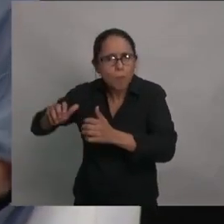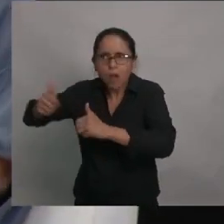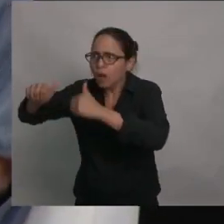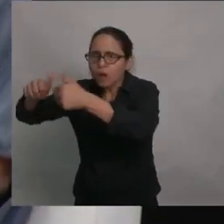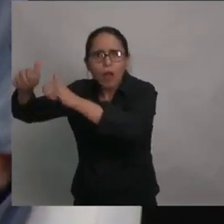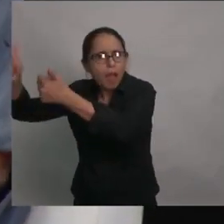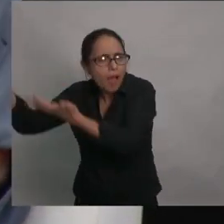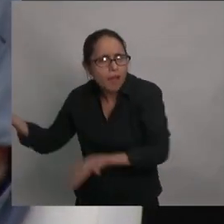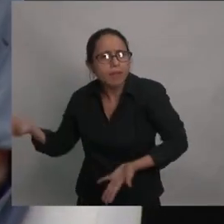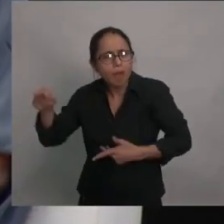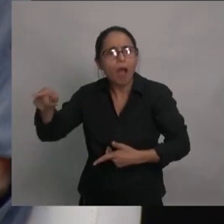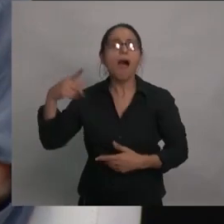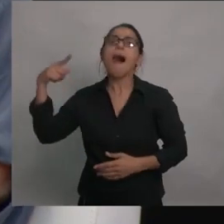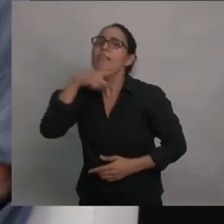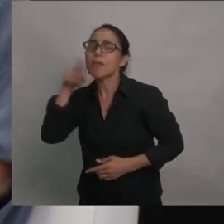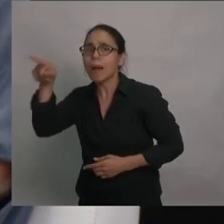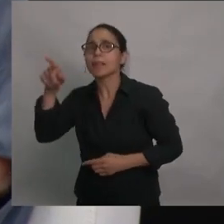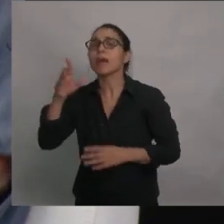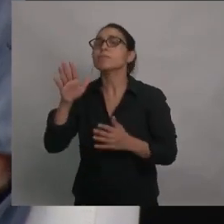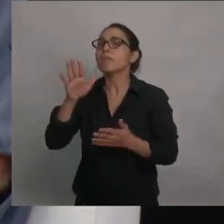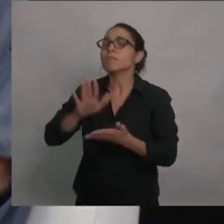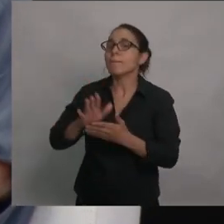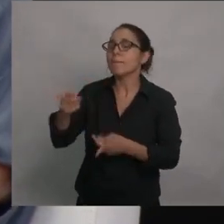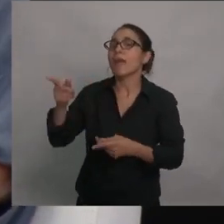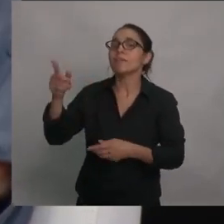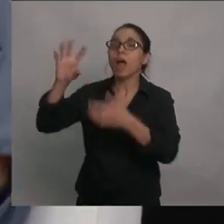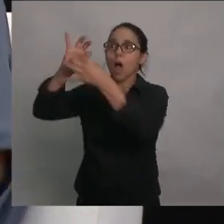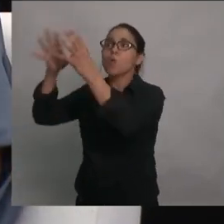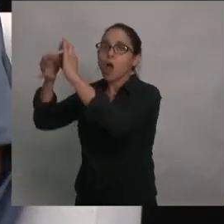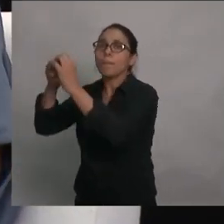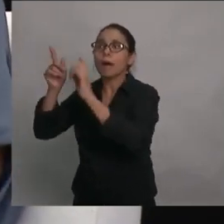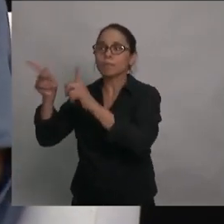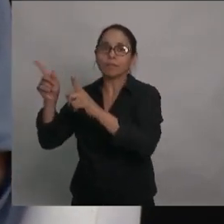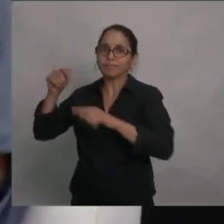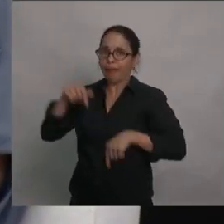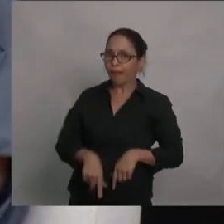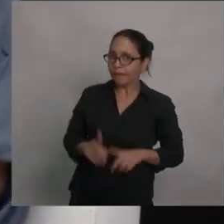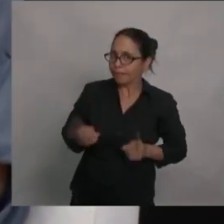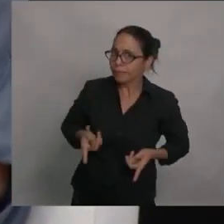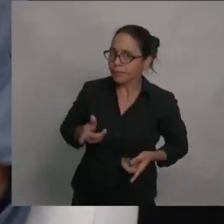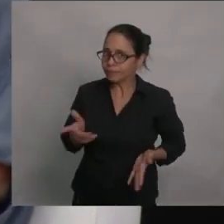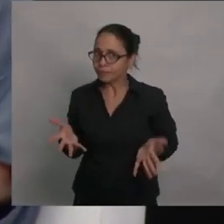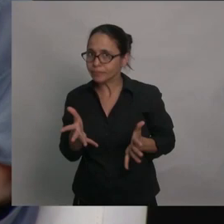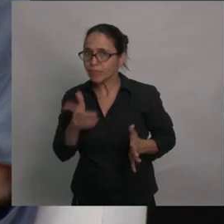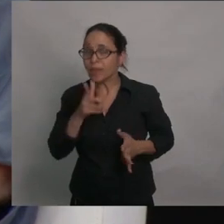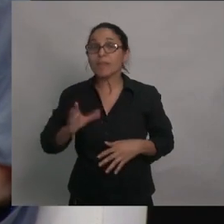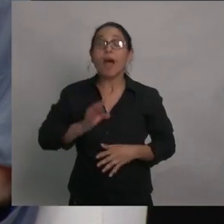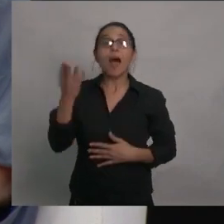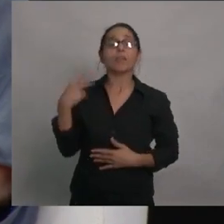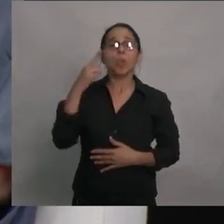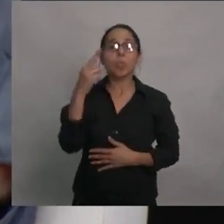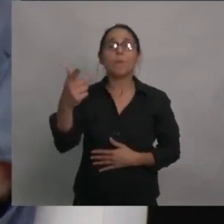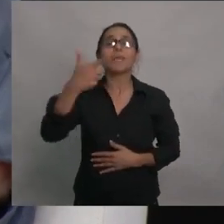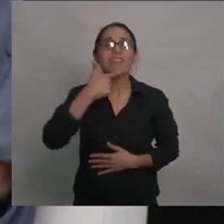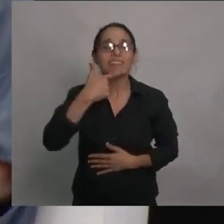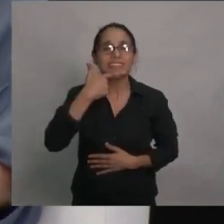Alternativa por Alemania, y os cuento algo de Europa, aunque también haré alusión a algunas cosas acá. Consiguió en 2017